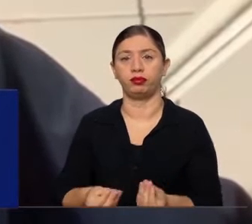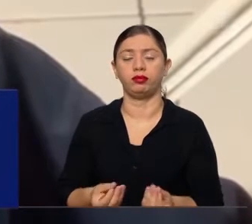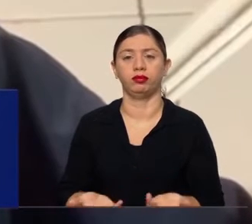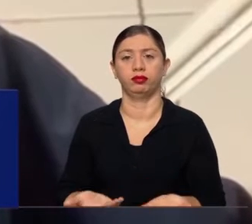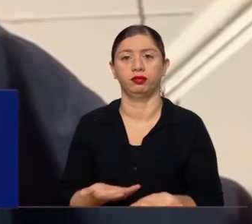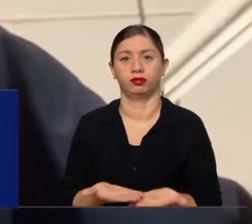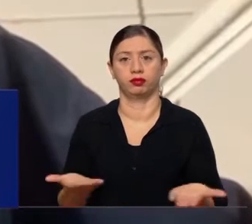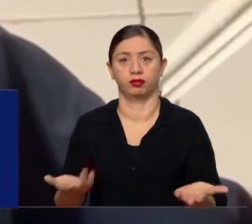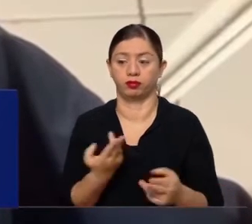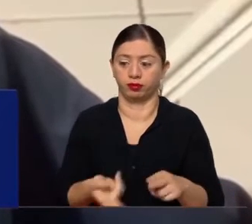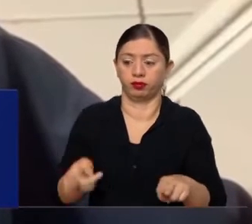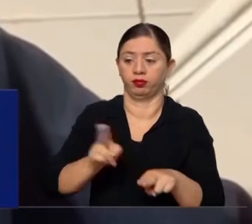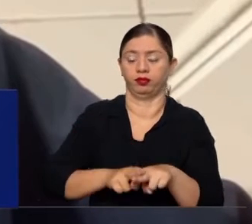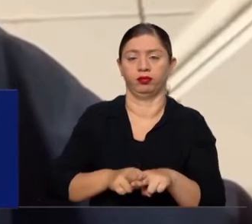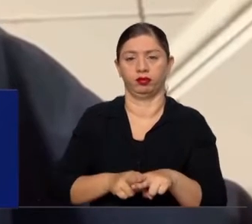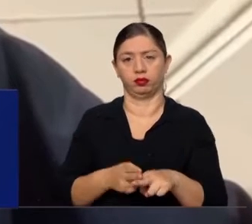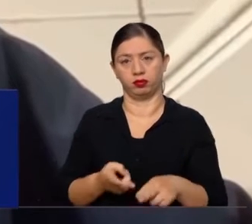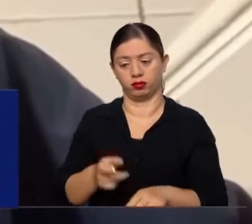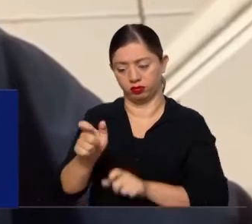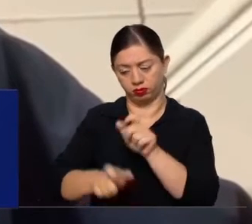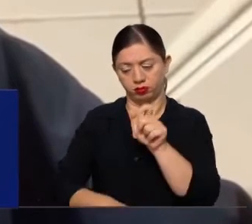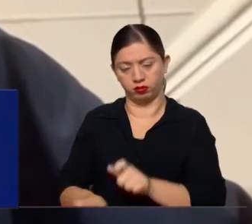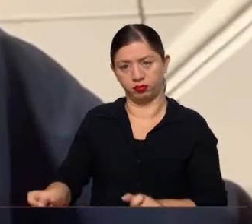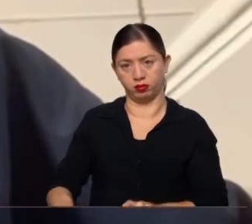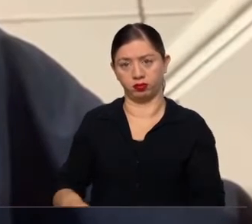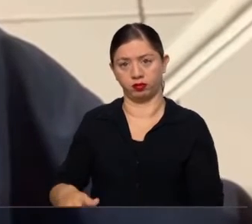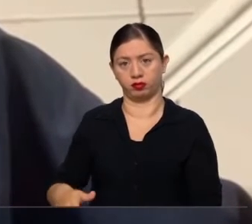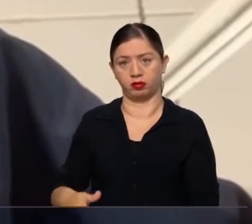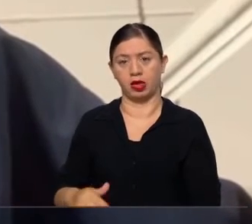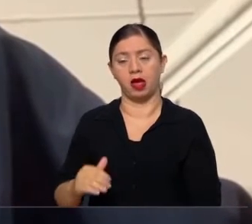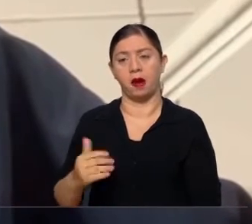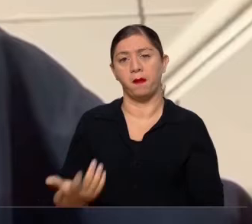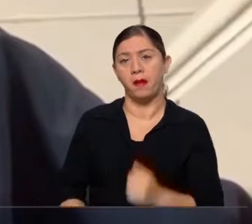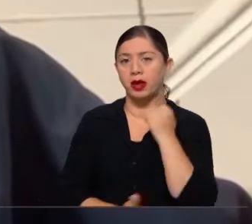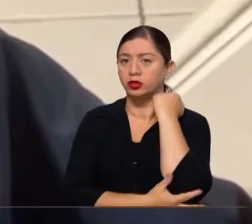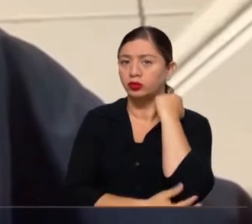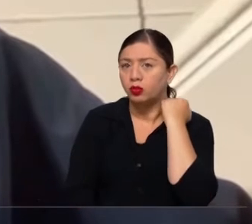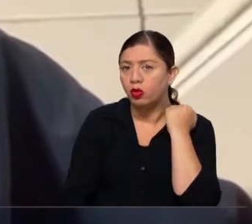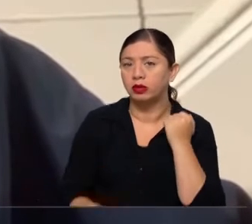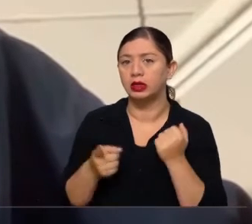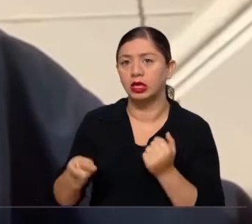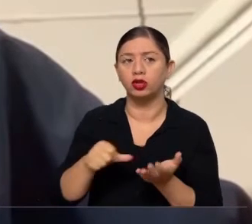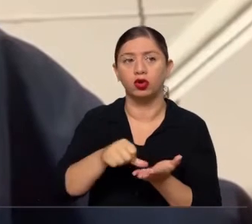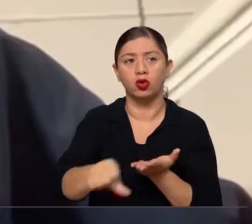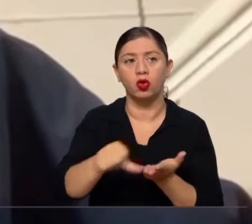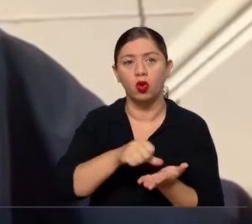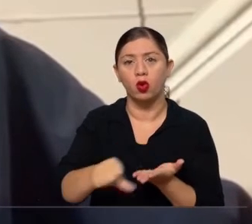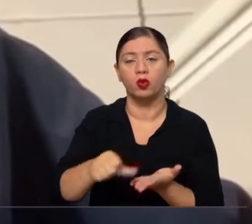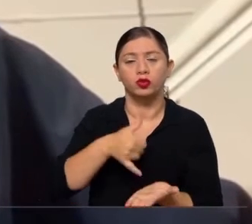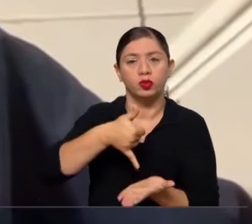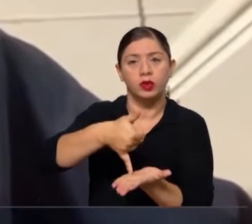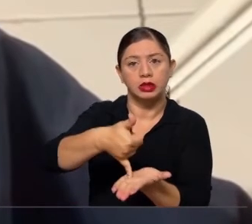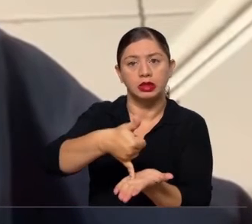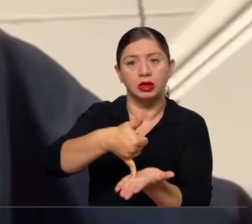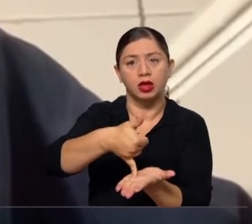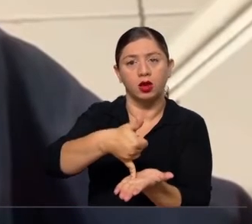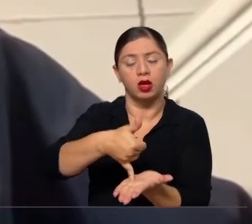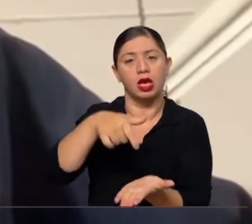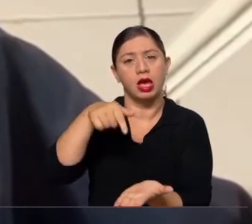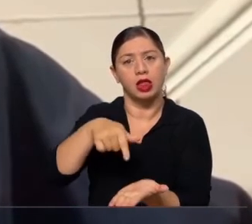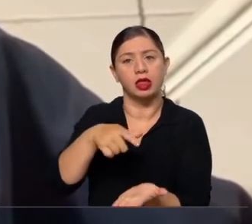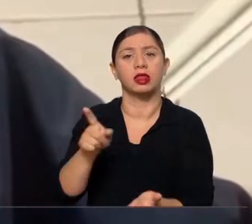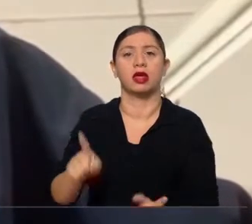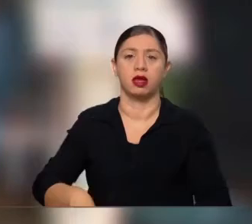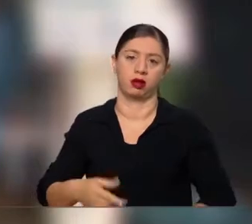porque son los consumidores de menores ingresos los que consumen este tipo de productos, y además son